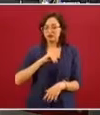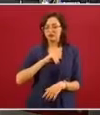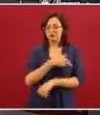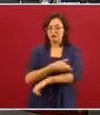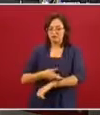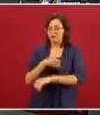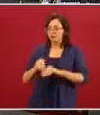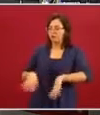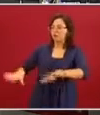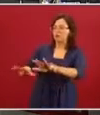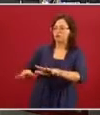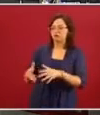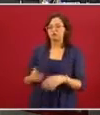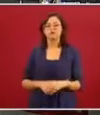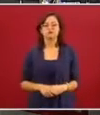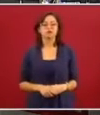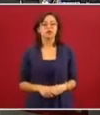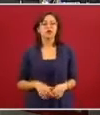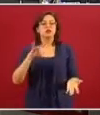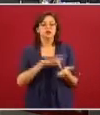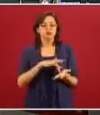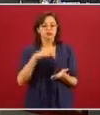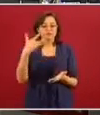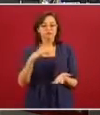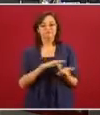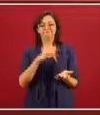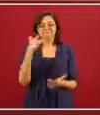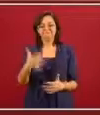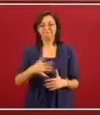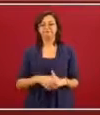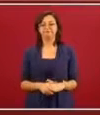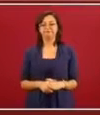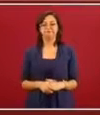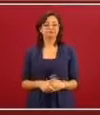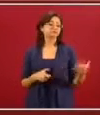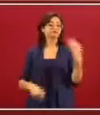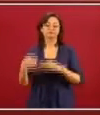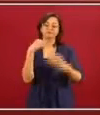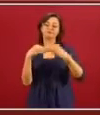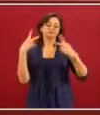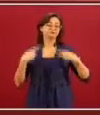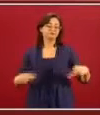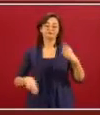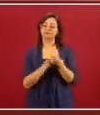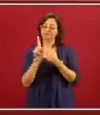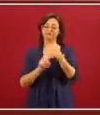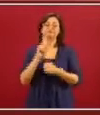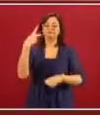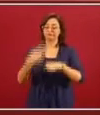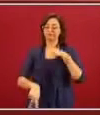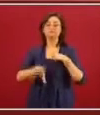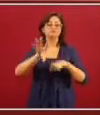todas sus familias. Gracias. Gracias por la pregunta. Todos estamos en riesgo de contagios y todas nuestras